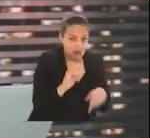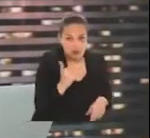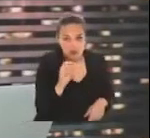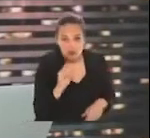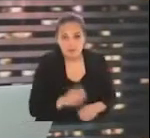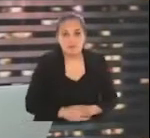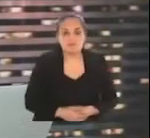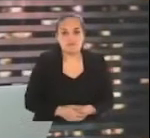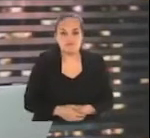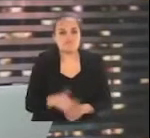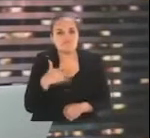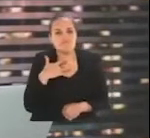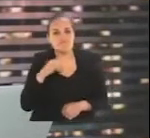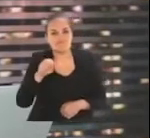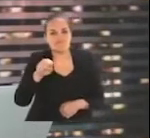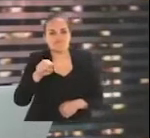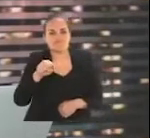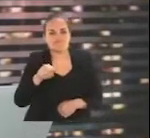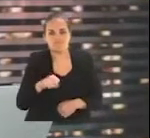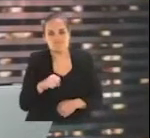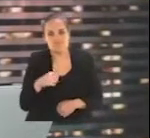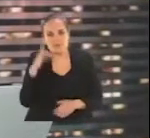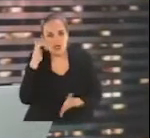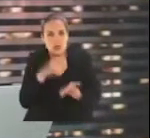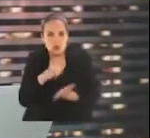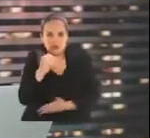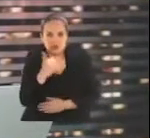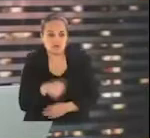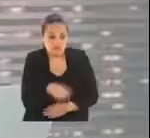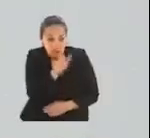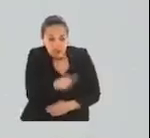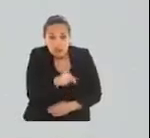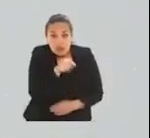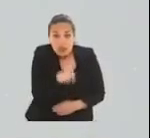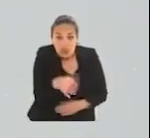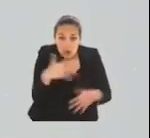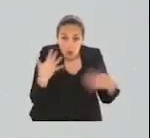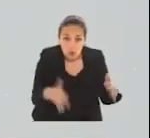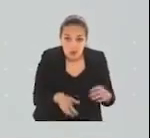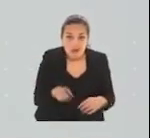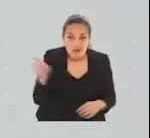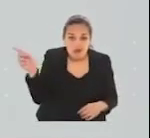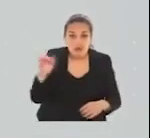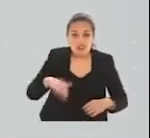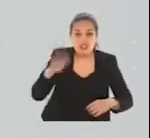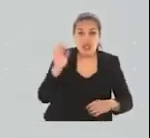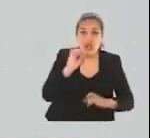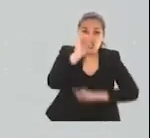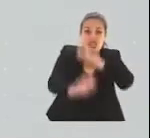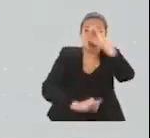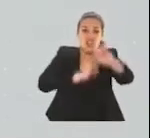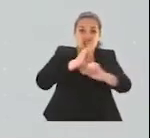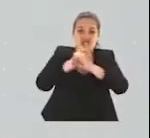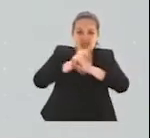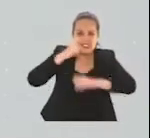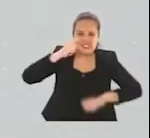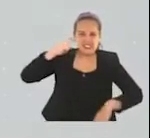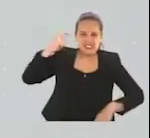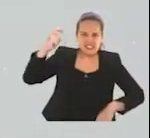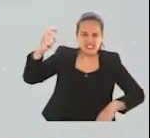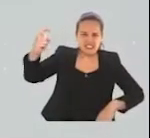y yo creo que yo creo que sí yo creo que si este personaje tiene órdenes de captura con fines de extradición vigentes